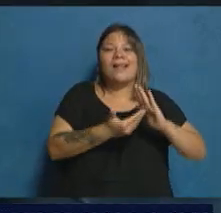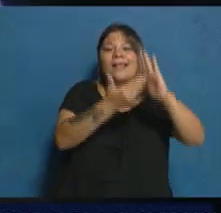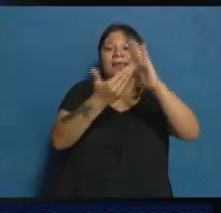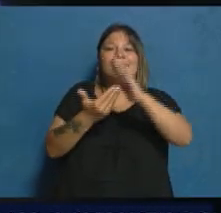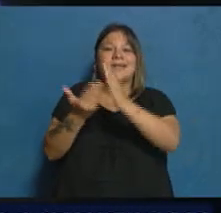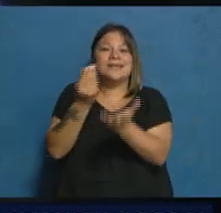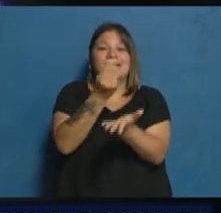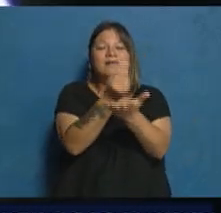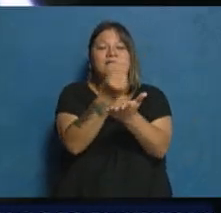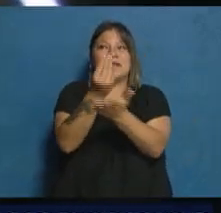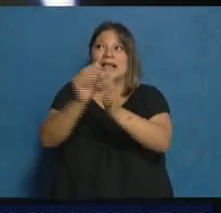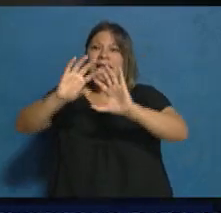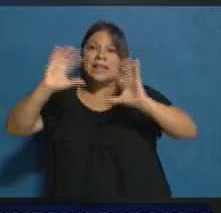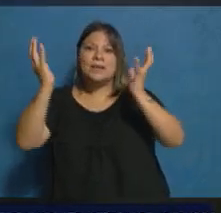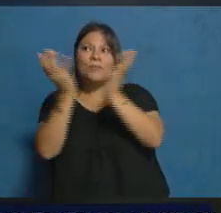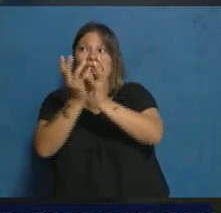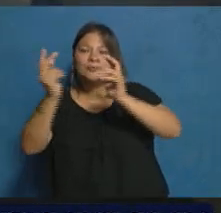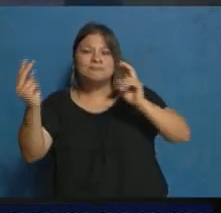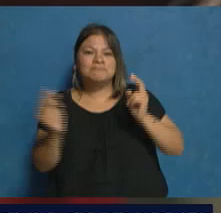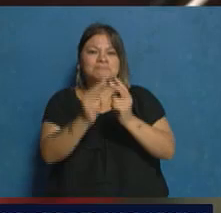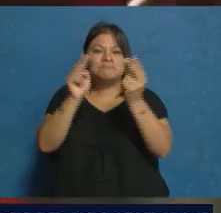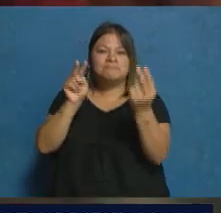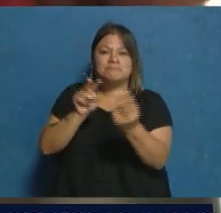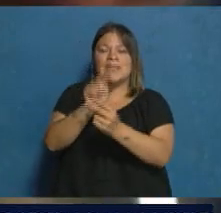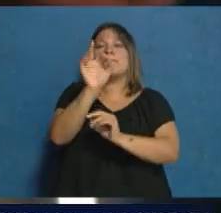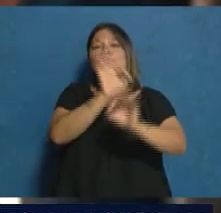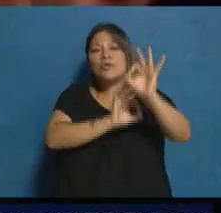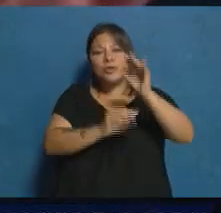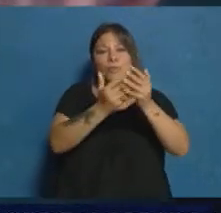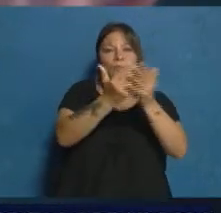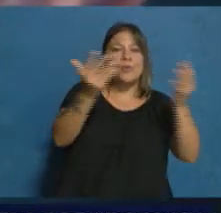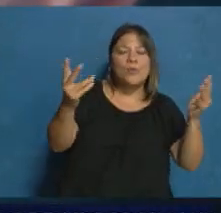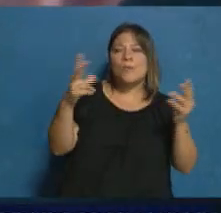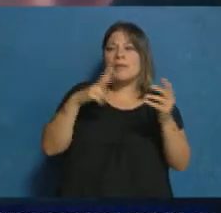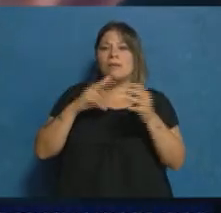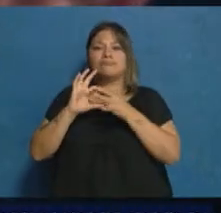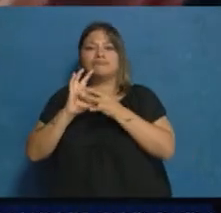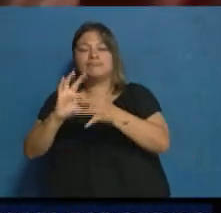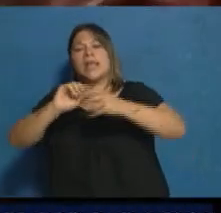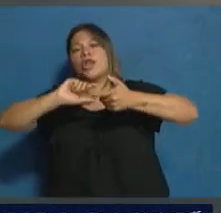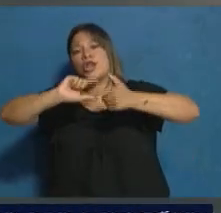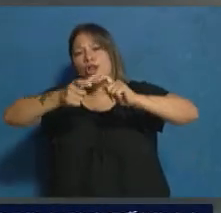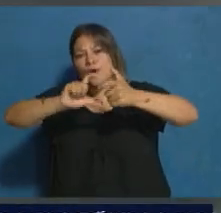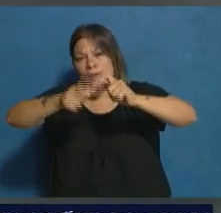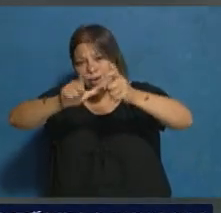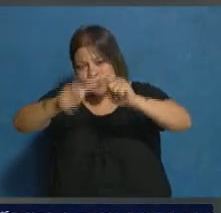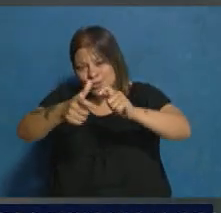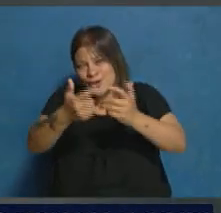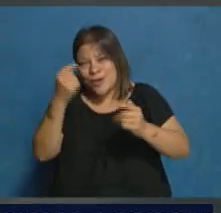que están llevando adelante proyectos públicos y privados que tienen que ver con la innovación. Así que un poco la idea